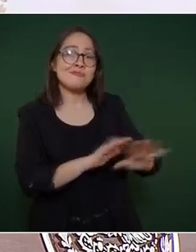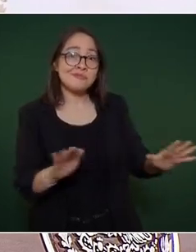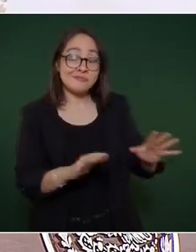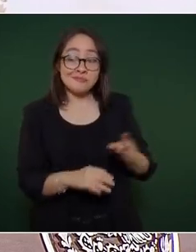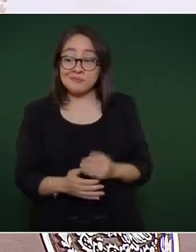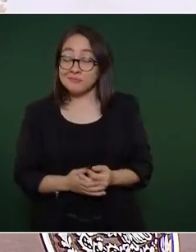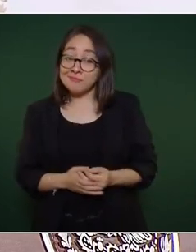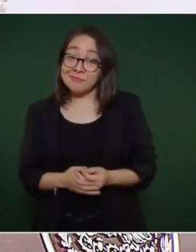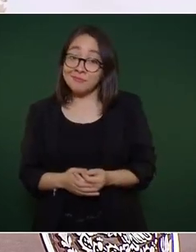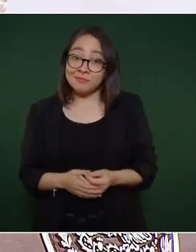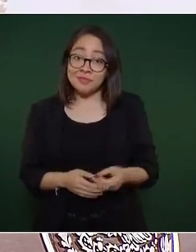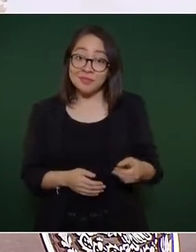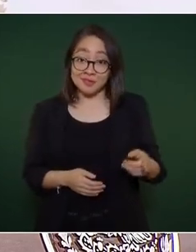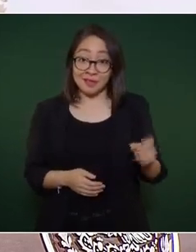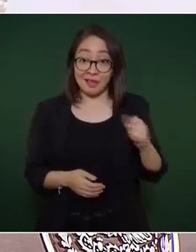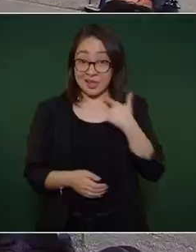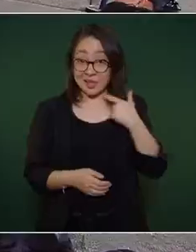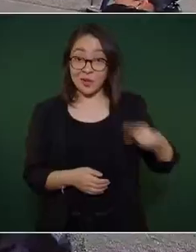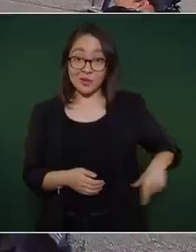que el pueblo